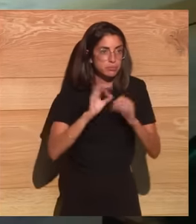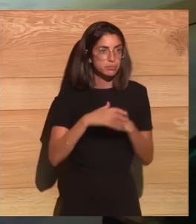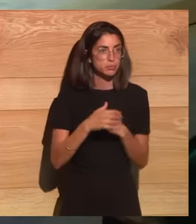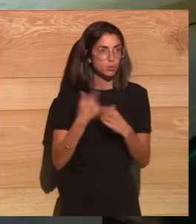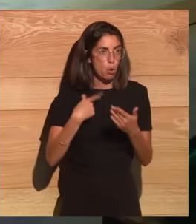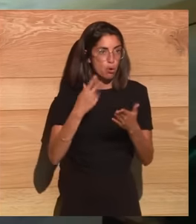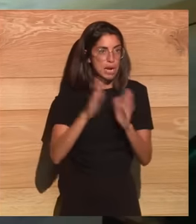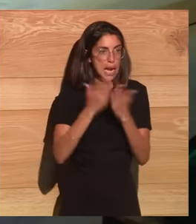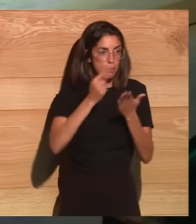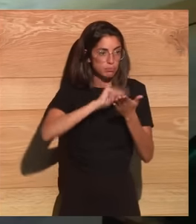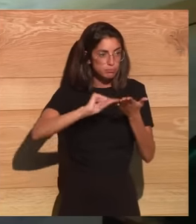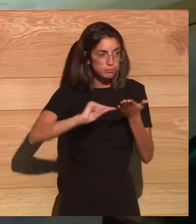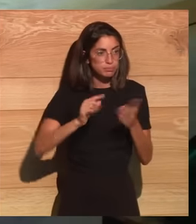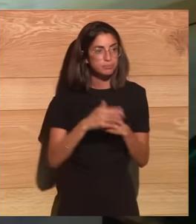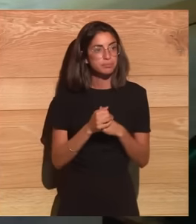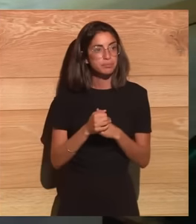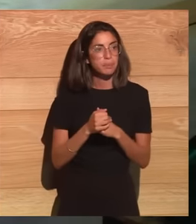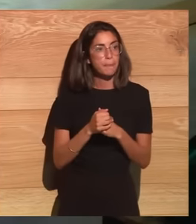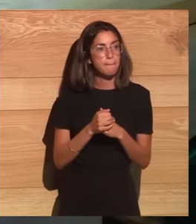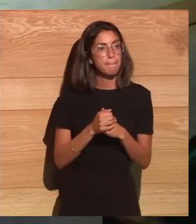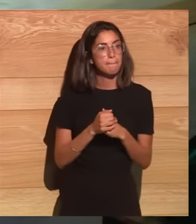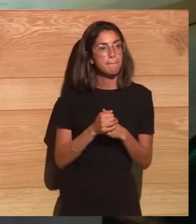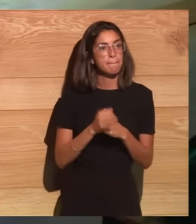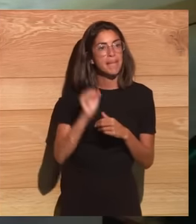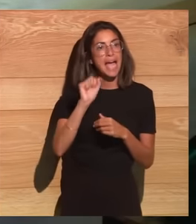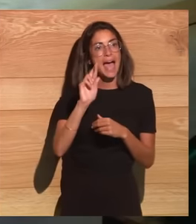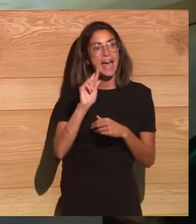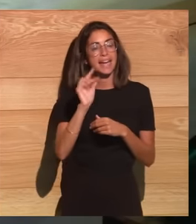estaba borraño. Arturo, te felicito, Artemio, te voy a llamar Artemio.